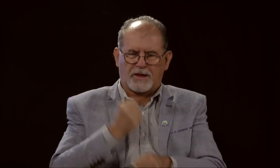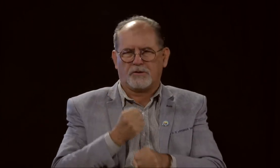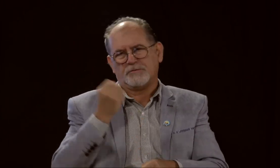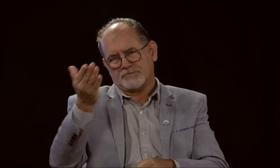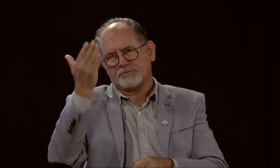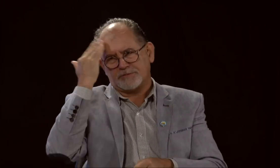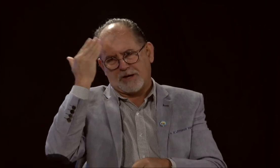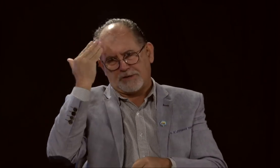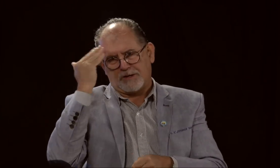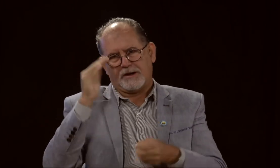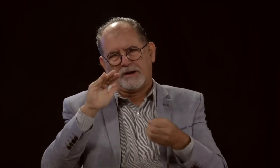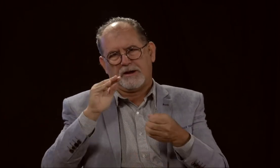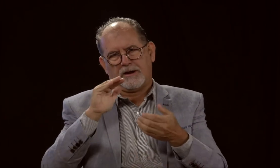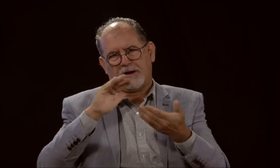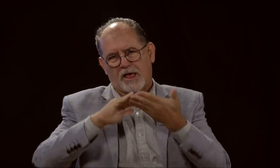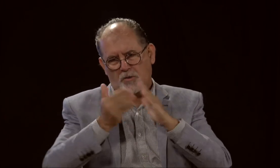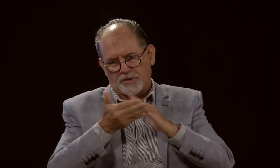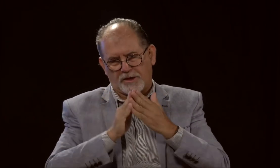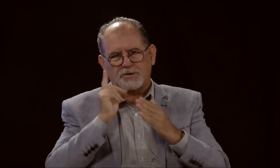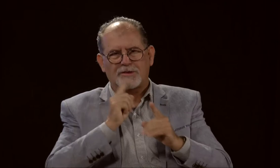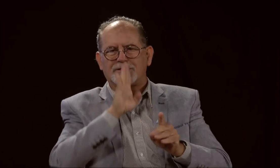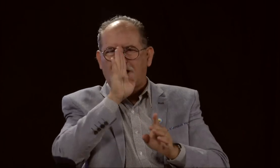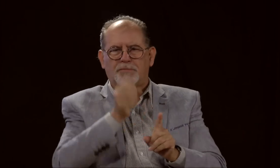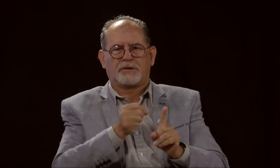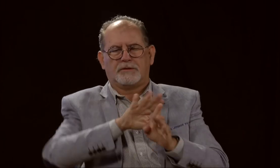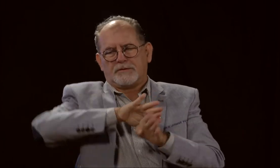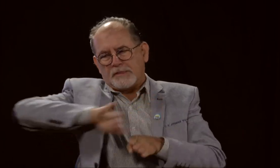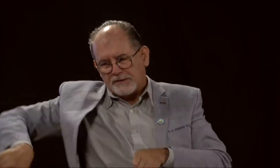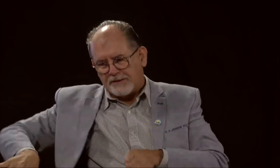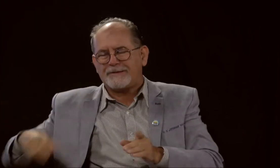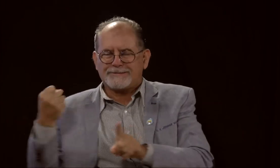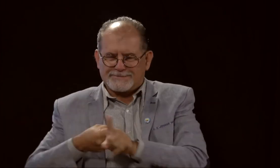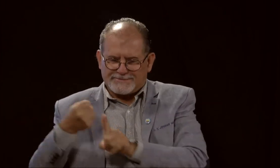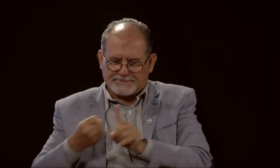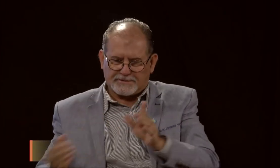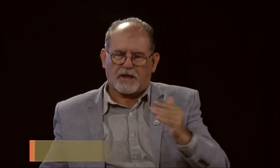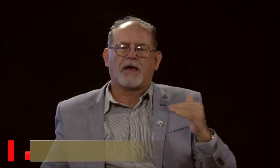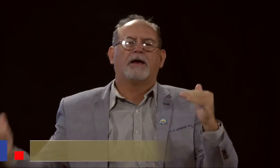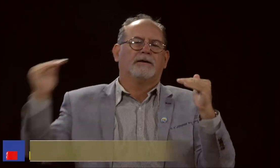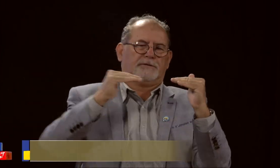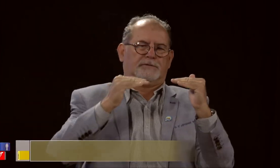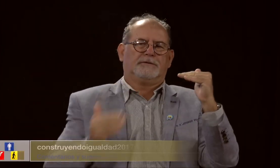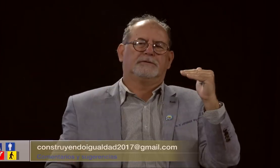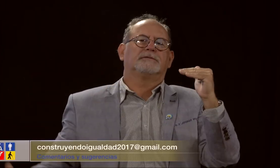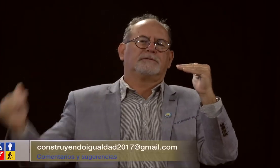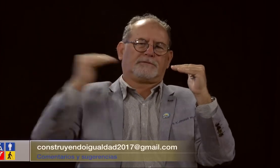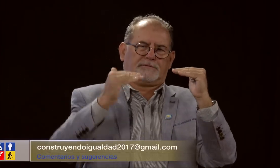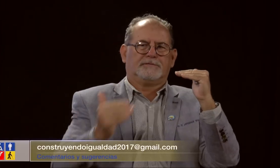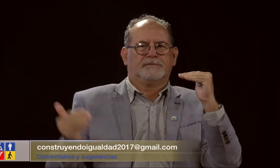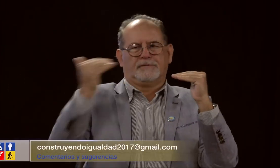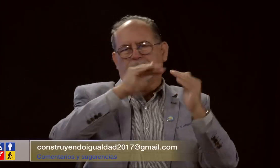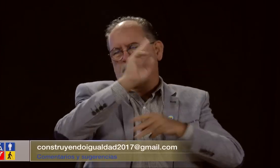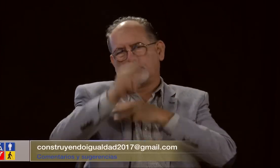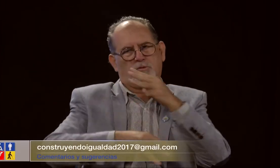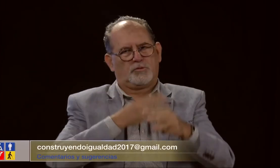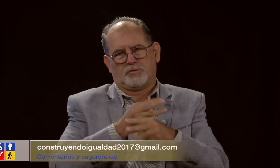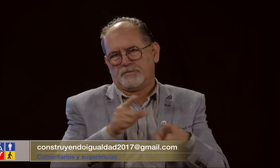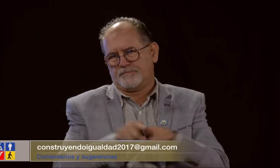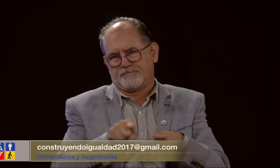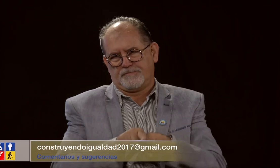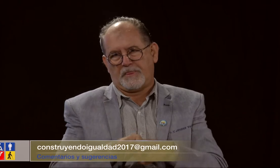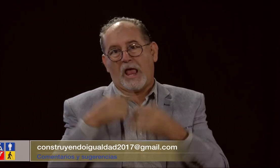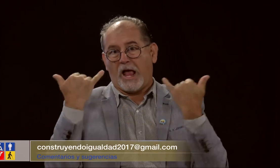sido un trabajo histórico muy duro. Como tú sabes, la comunidad de sordos ha estado luchando por la